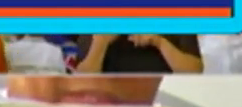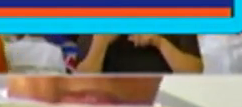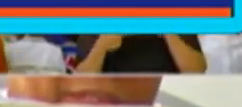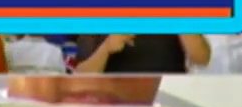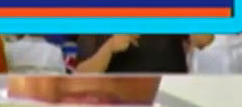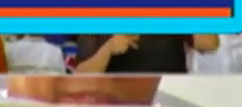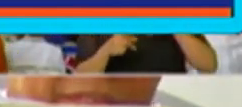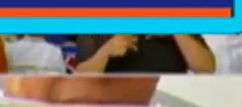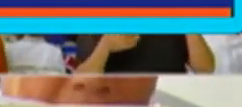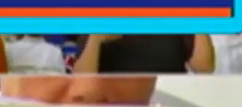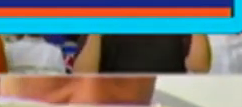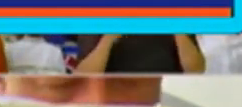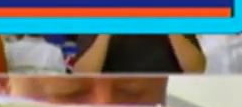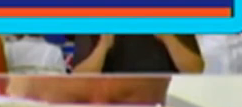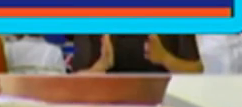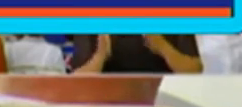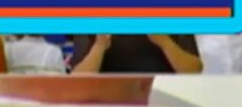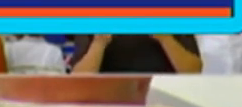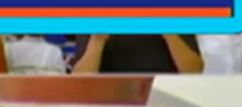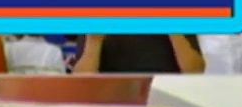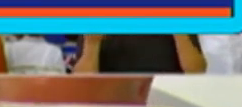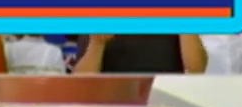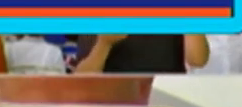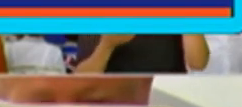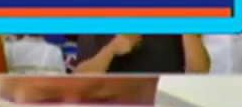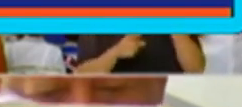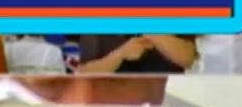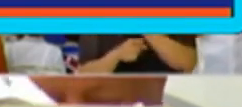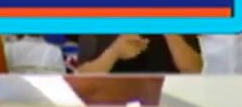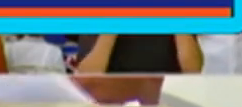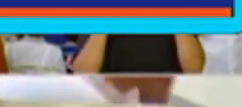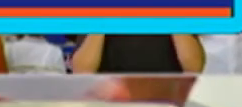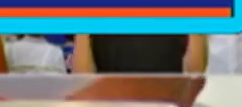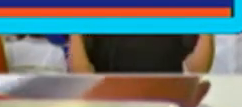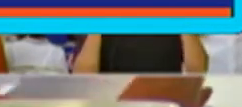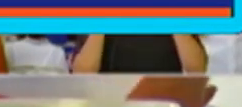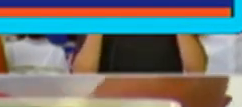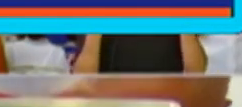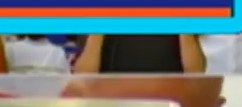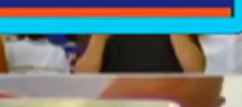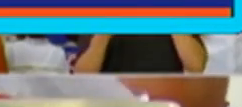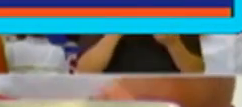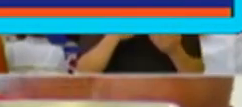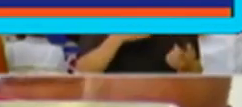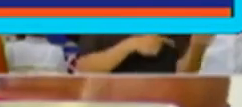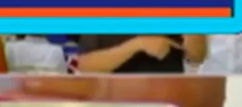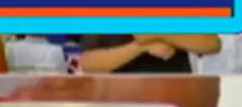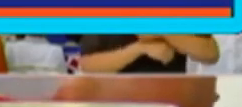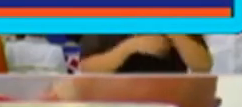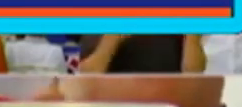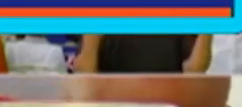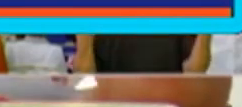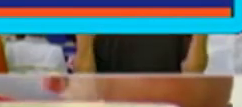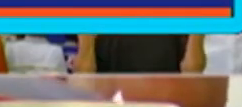señores, estudiantes, señores, miembros de la prensa, buenos días. Ante